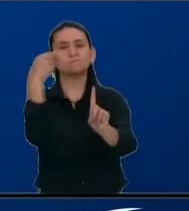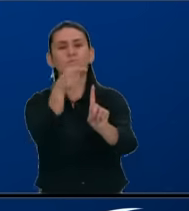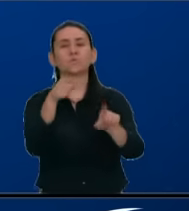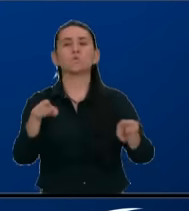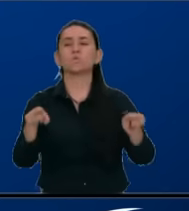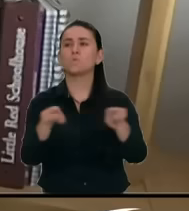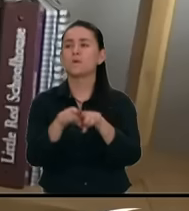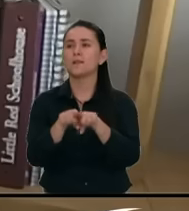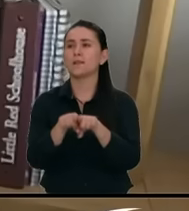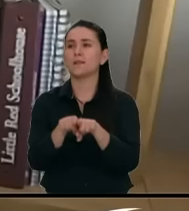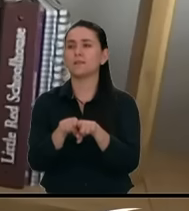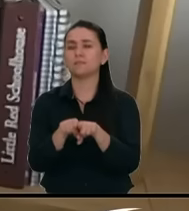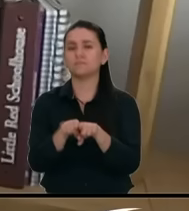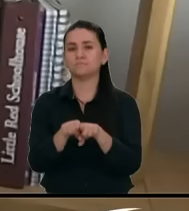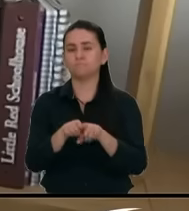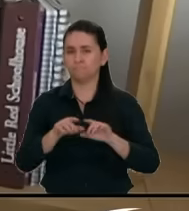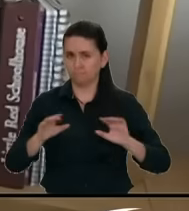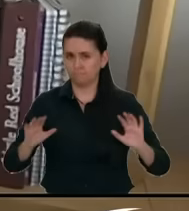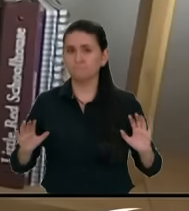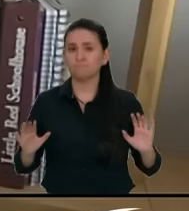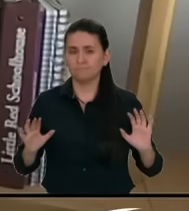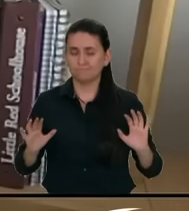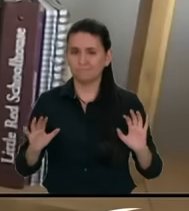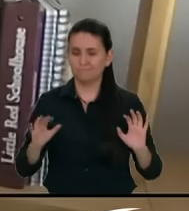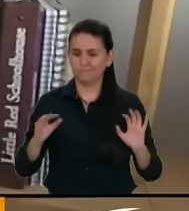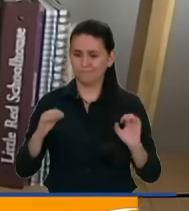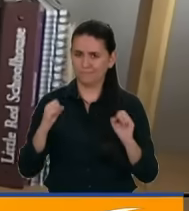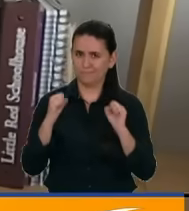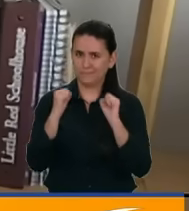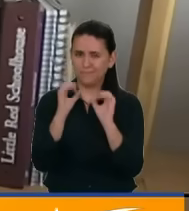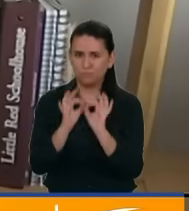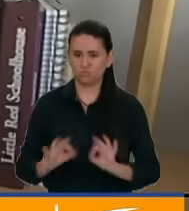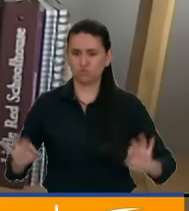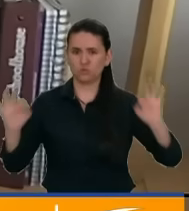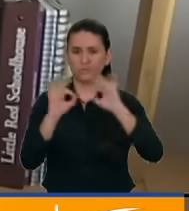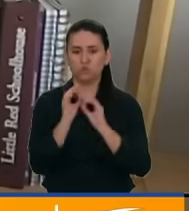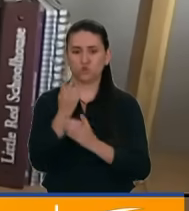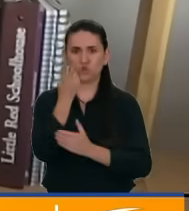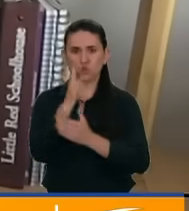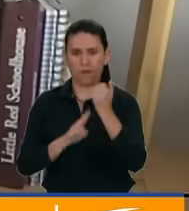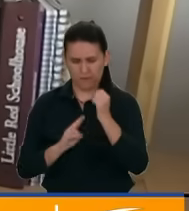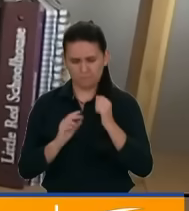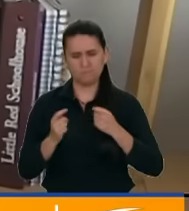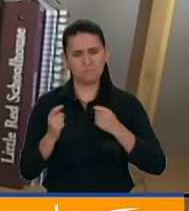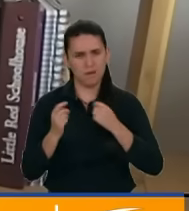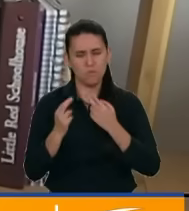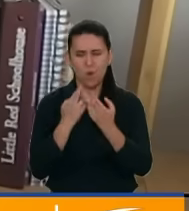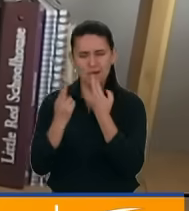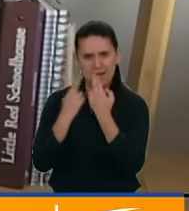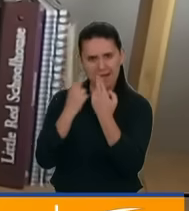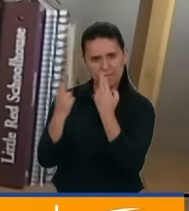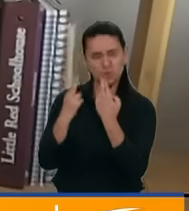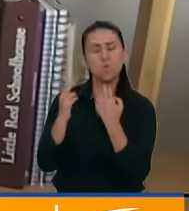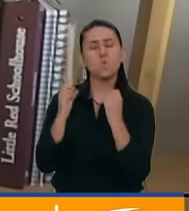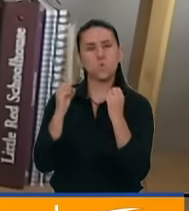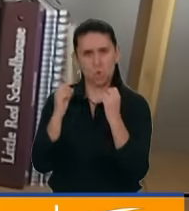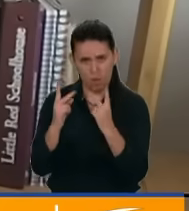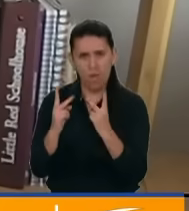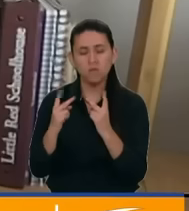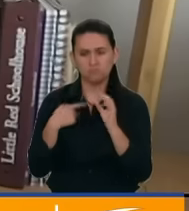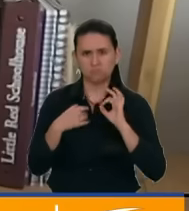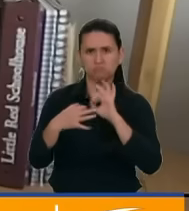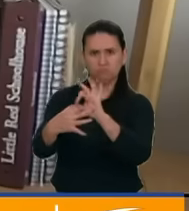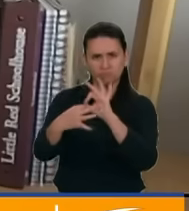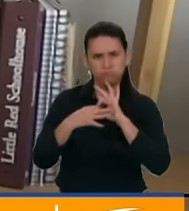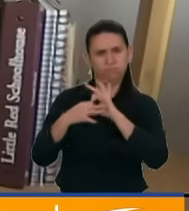renglón de la agenda binacional que es más importante particularmente para Colombia, pero que se ha constituido en lo más sobresaliente de nuestra